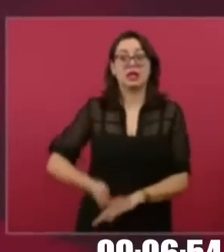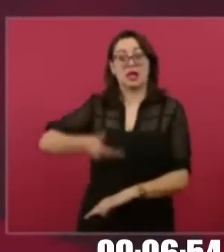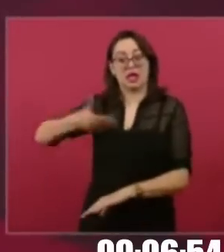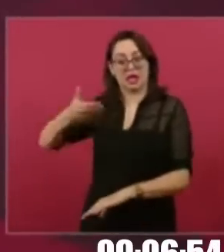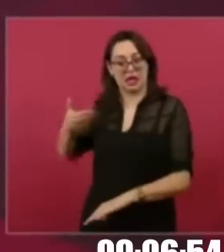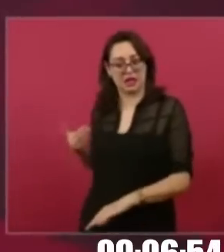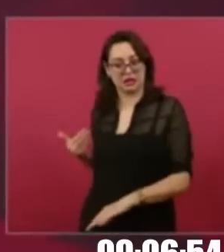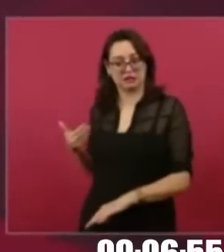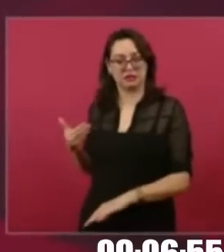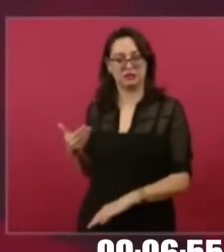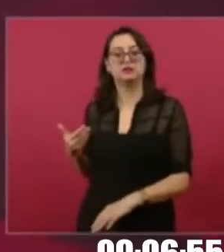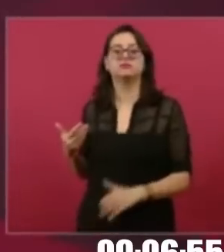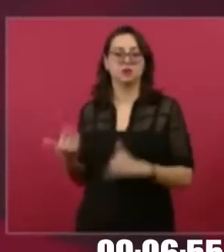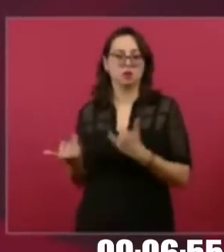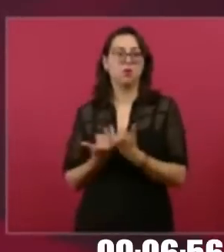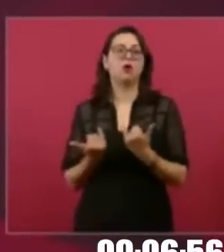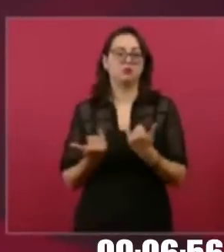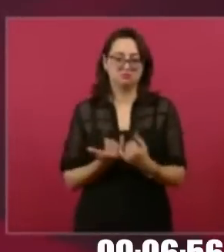que